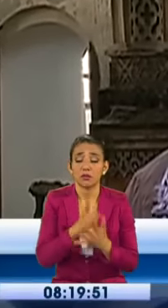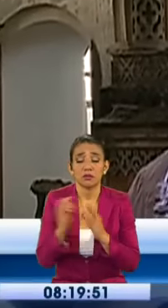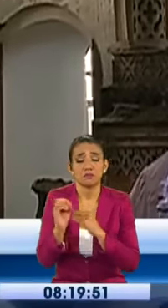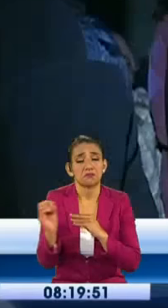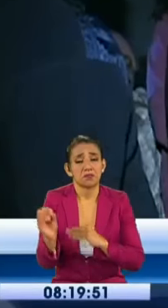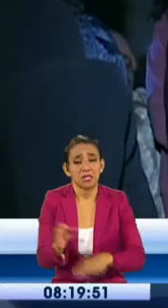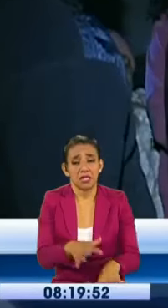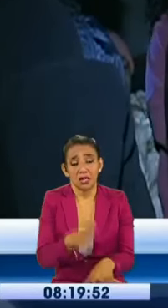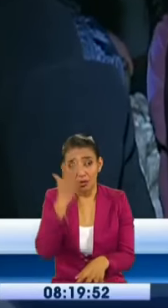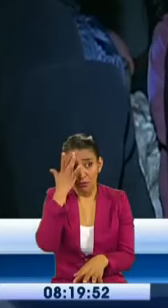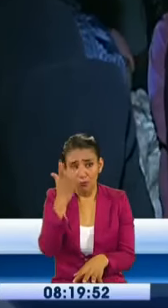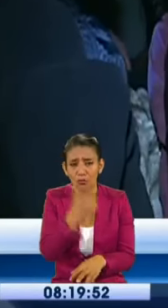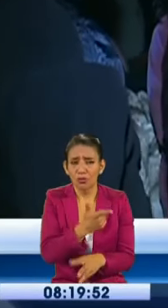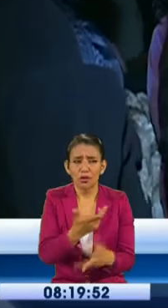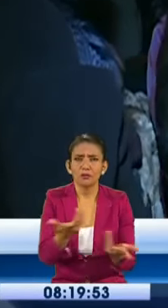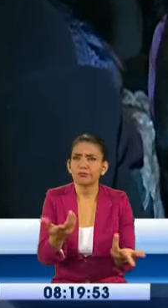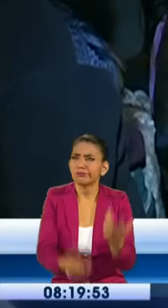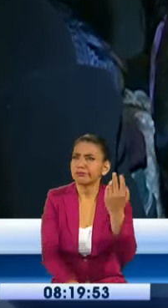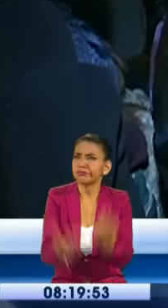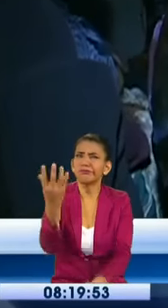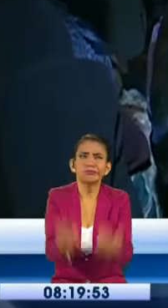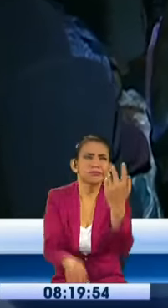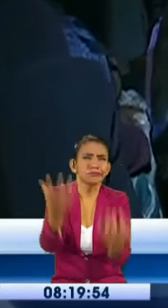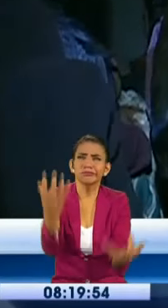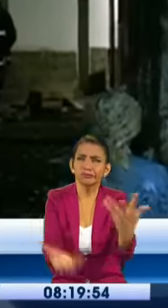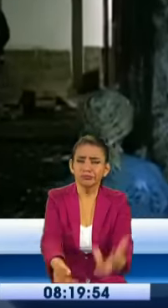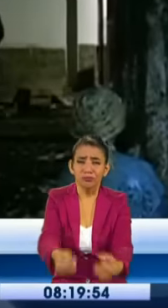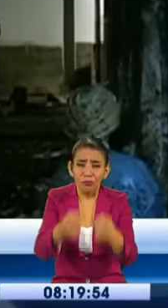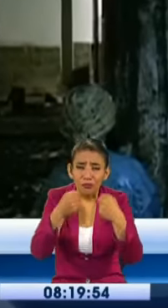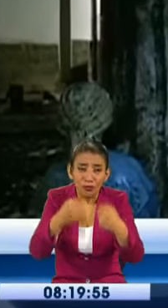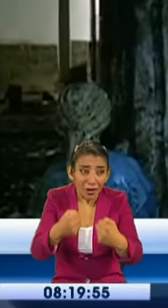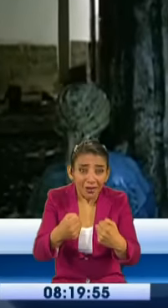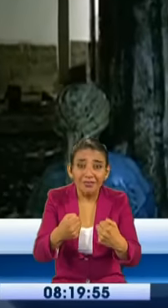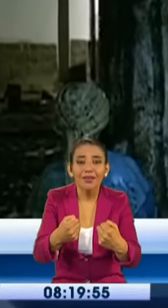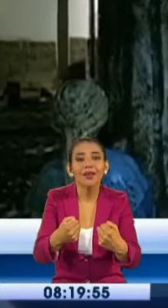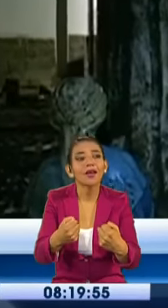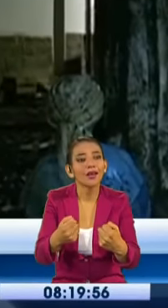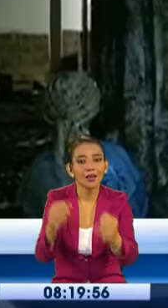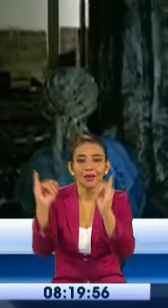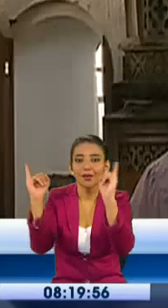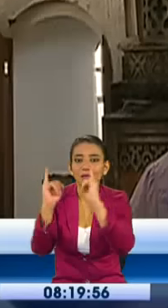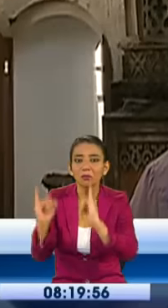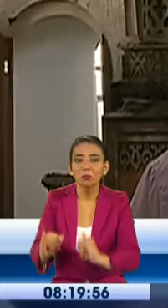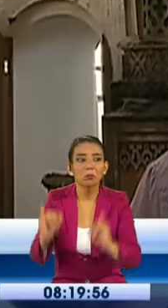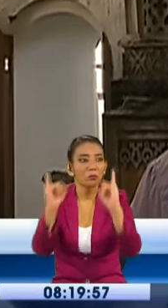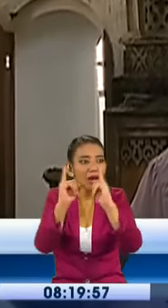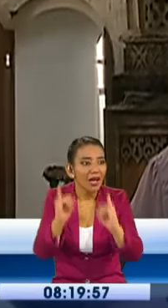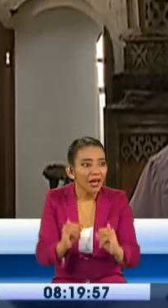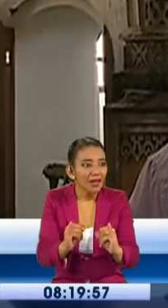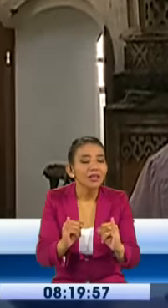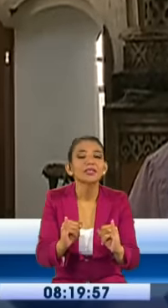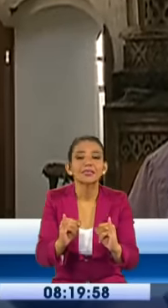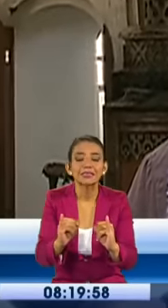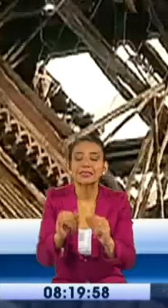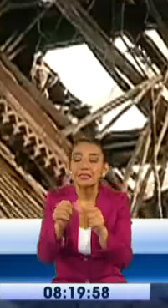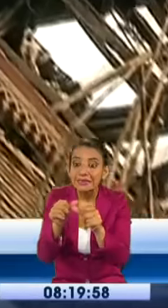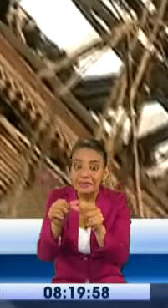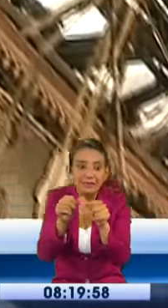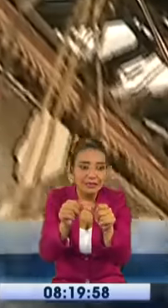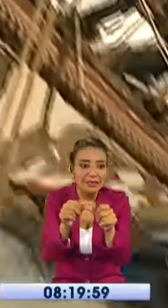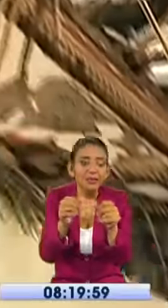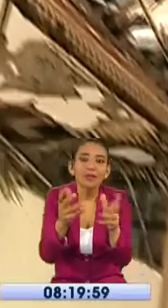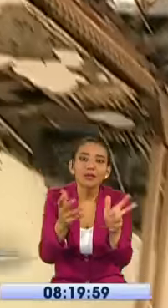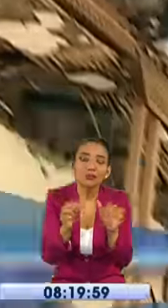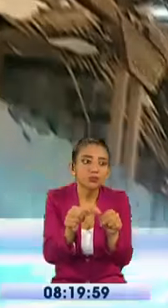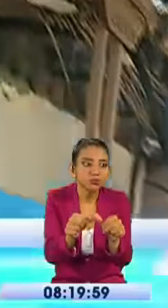para tremenda magnitud que se produjo el incendio, en las imágenes sí nos va a permitir restaurar.